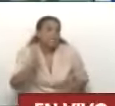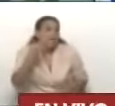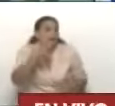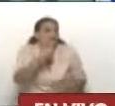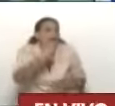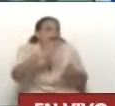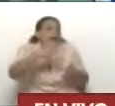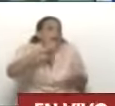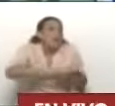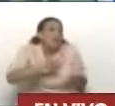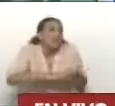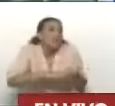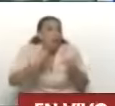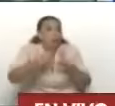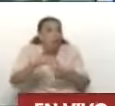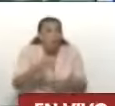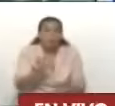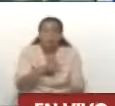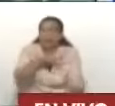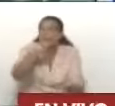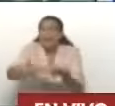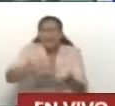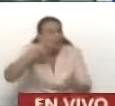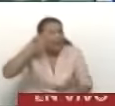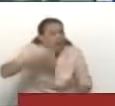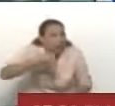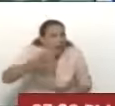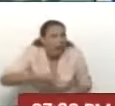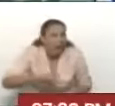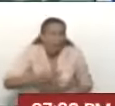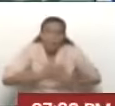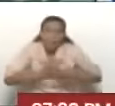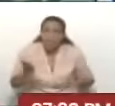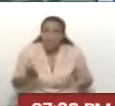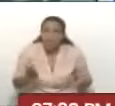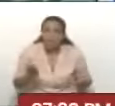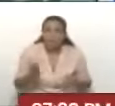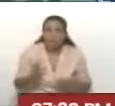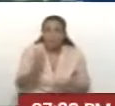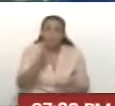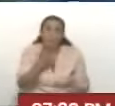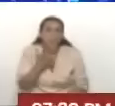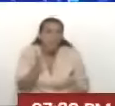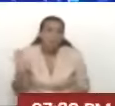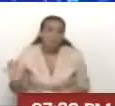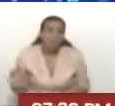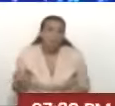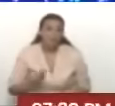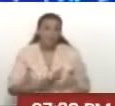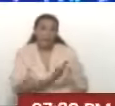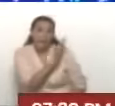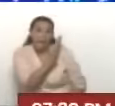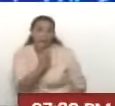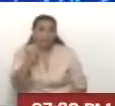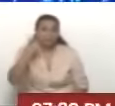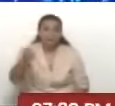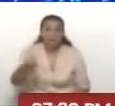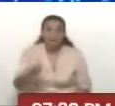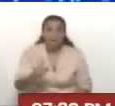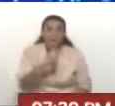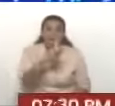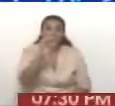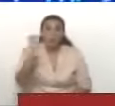realidad. Correcto. Hay otros que llegan hasta allá, por ejemplo, los valientes periodistas que están en Gaza, que han muerto más de 100. Hay